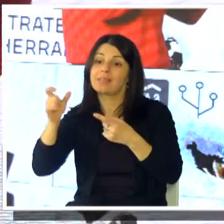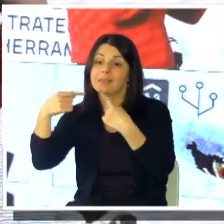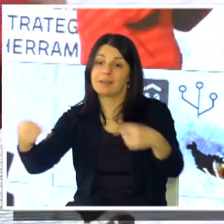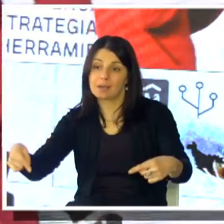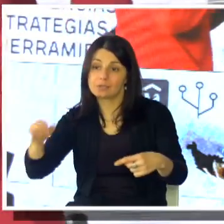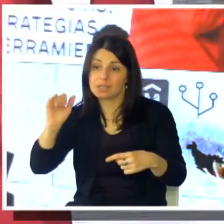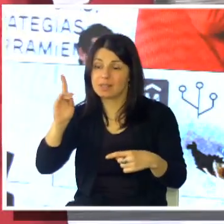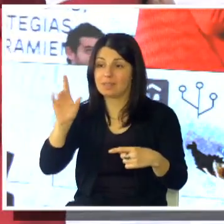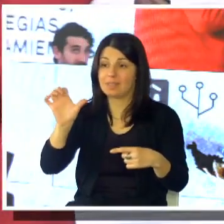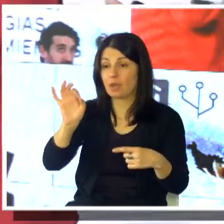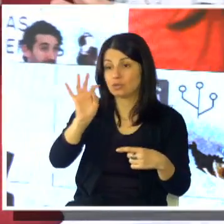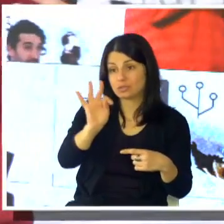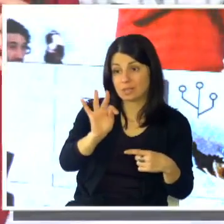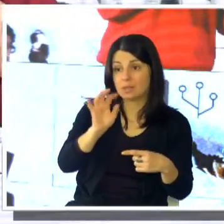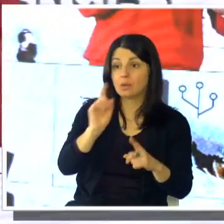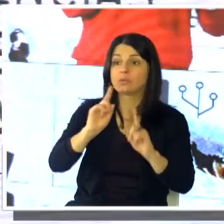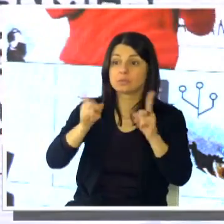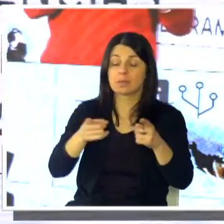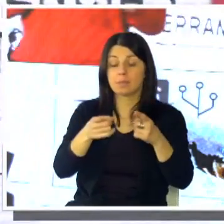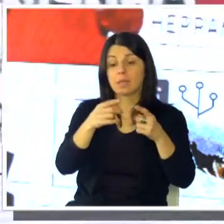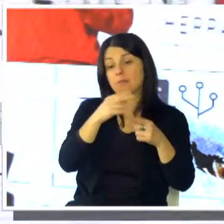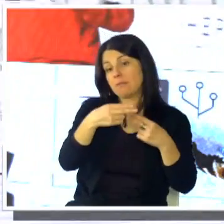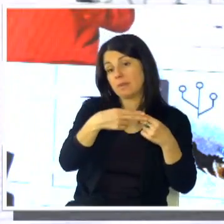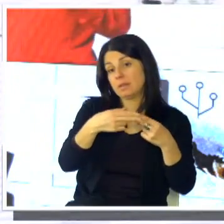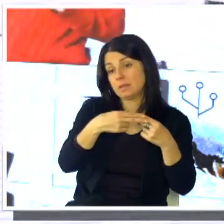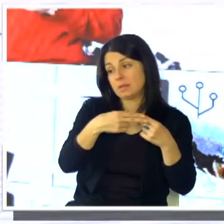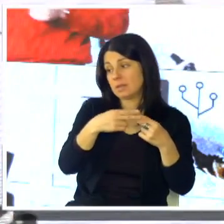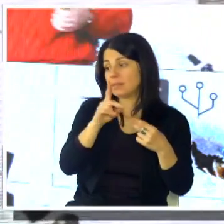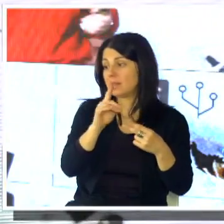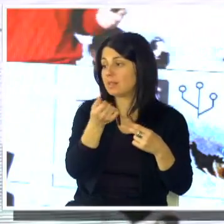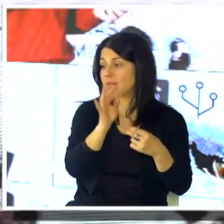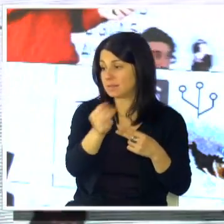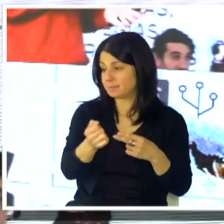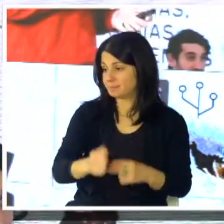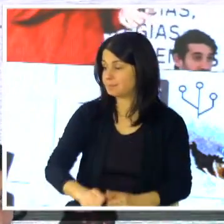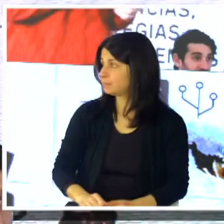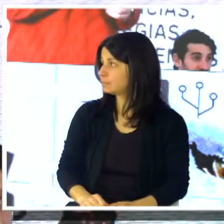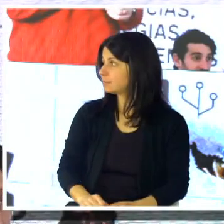IoT, o también a través de la plataforma de Big Data.